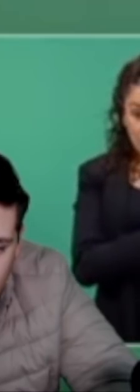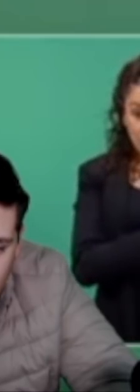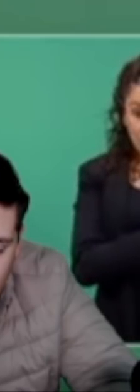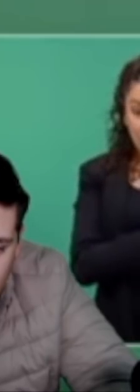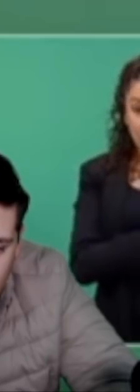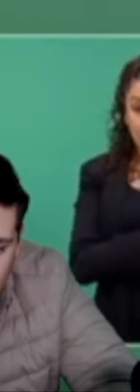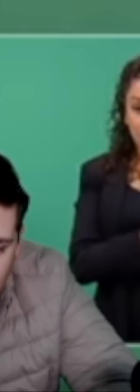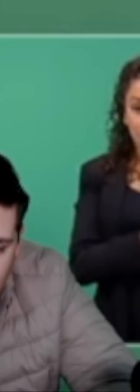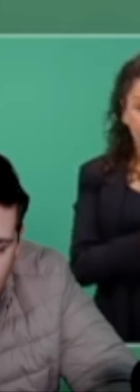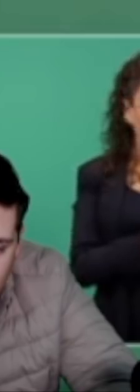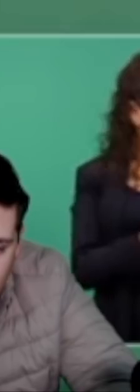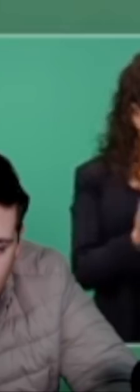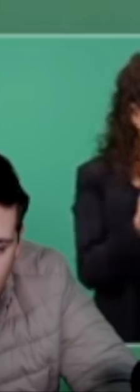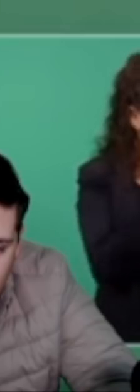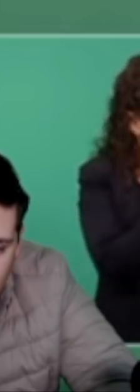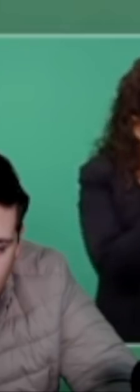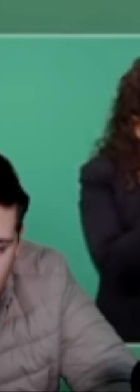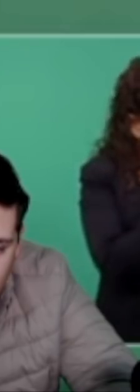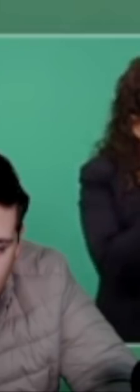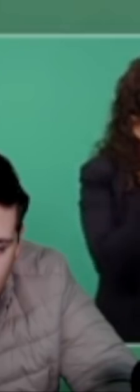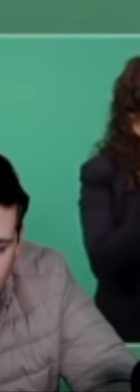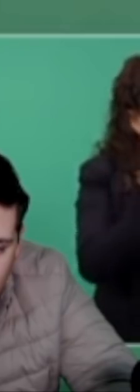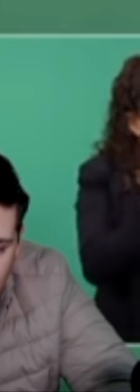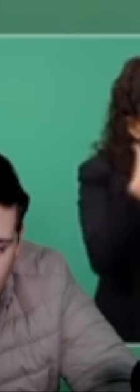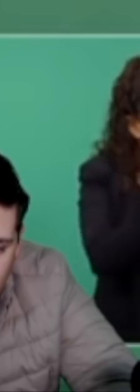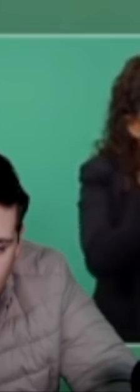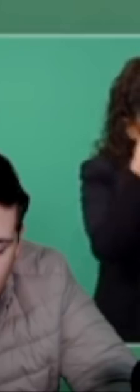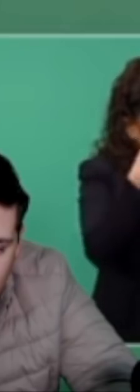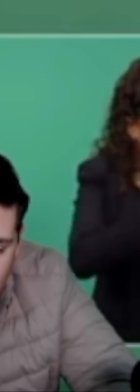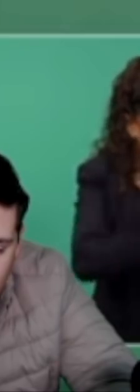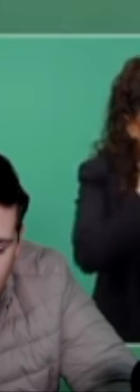buscando que haya justicia, porque